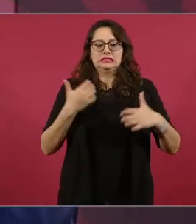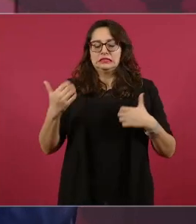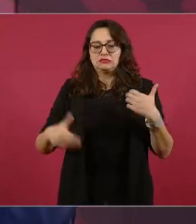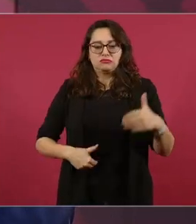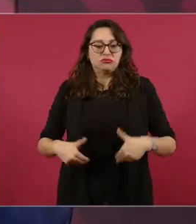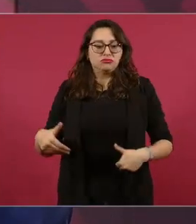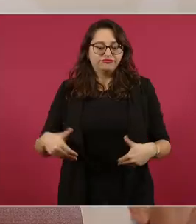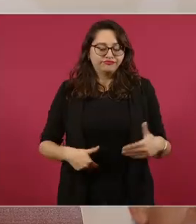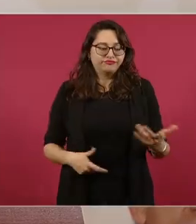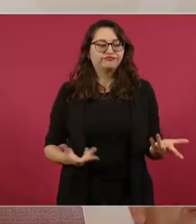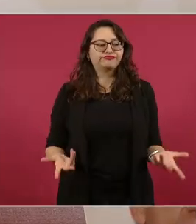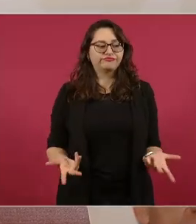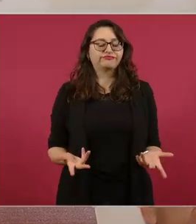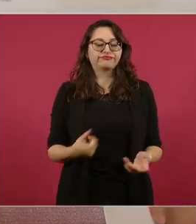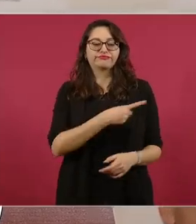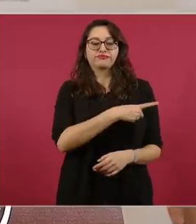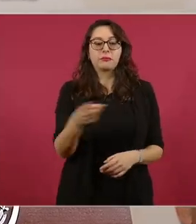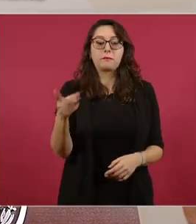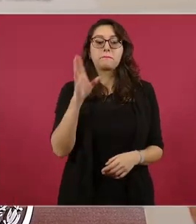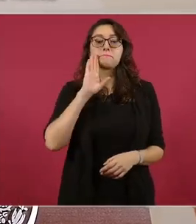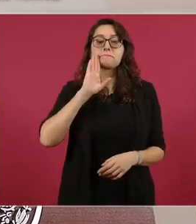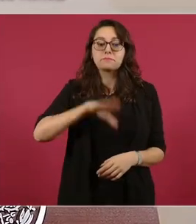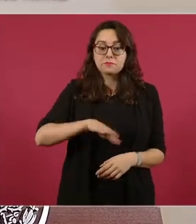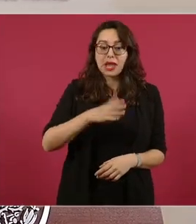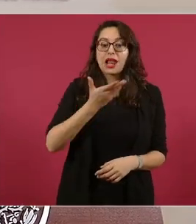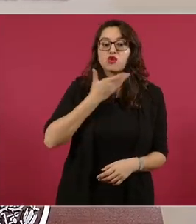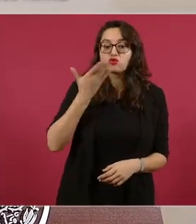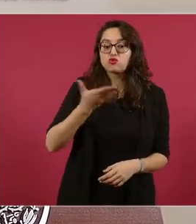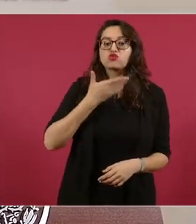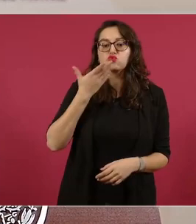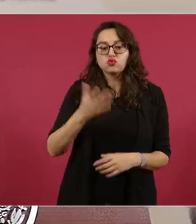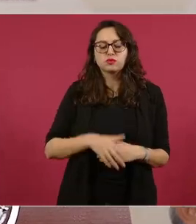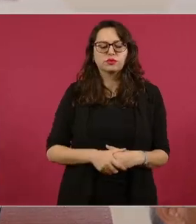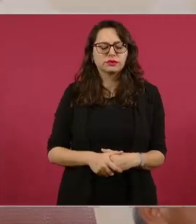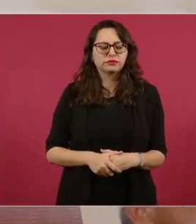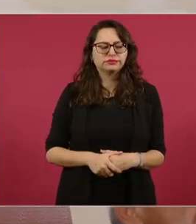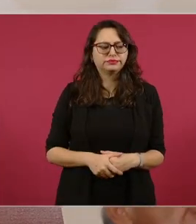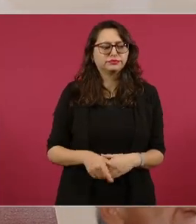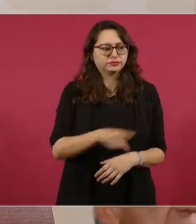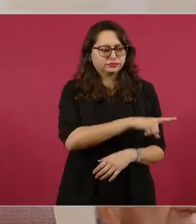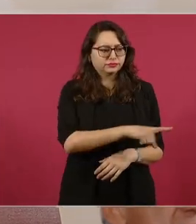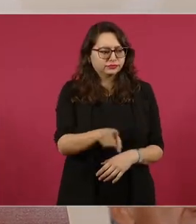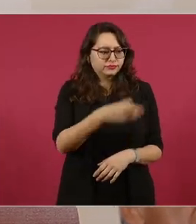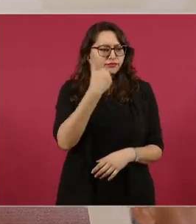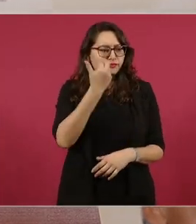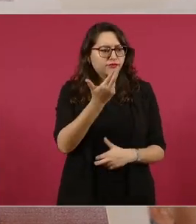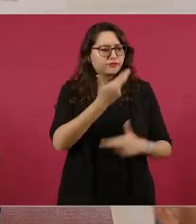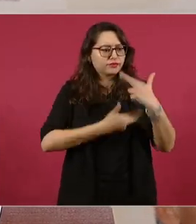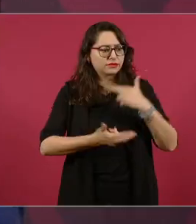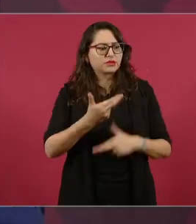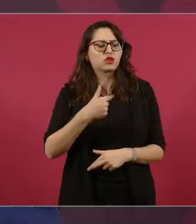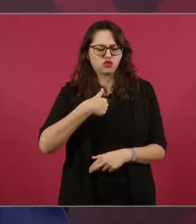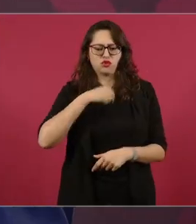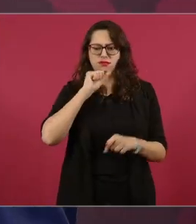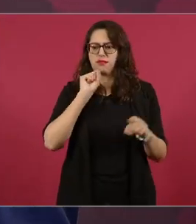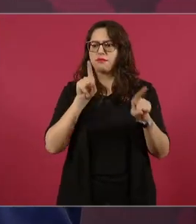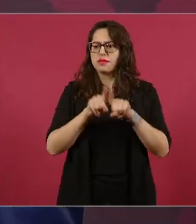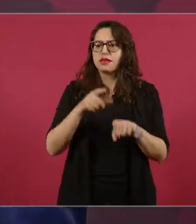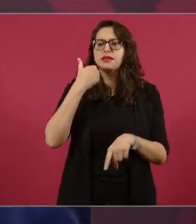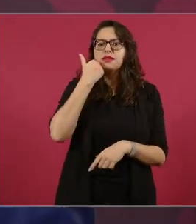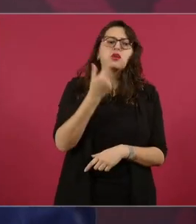Y yo repito, sí quiero que regresen, pero lo que se